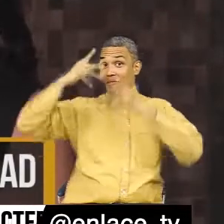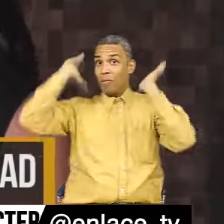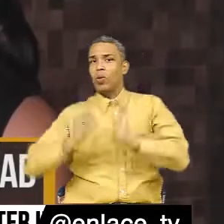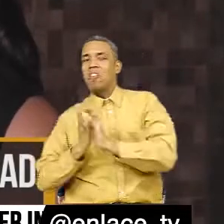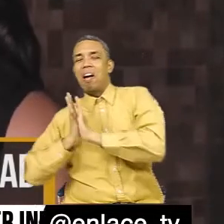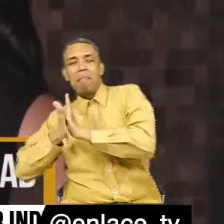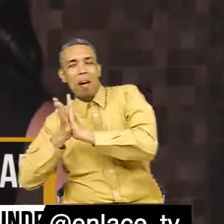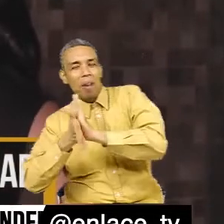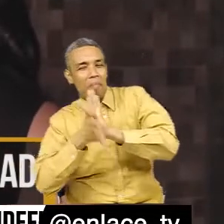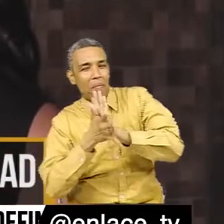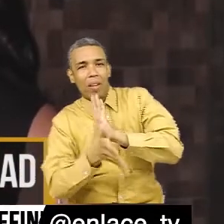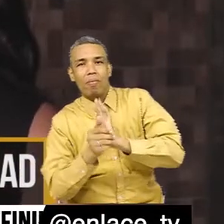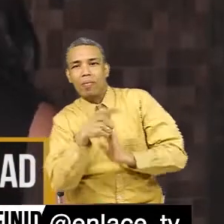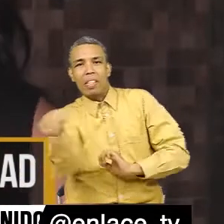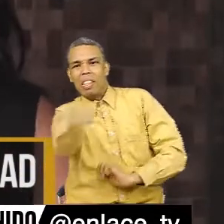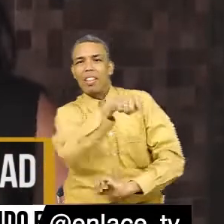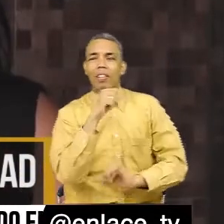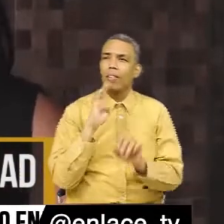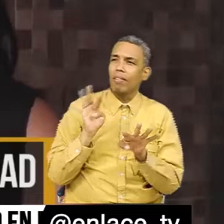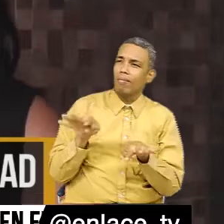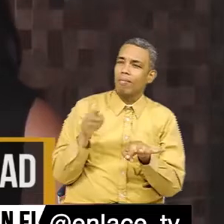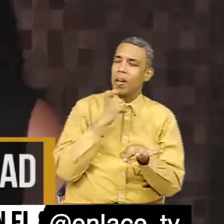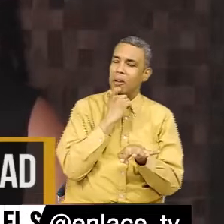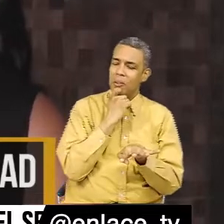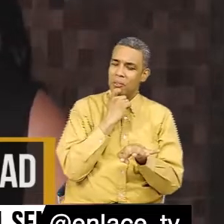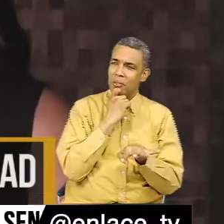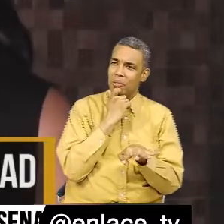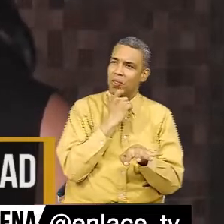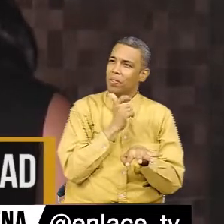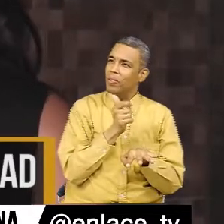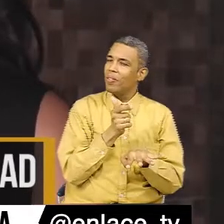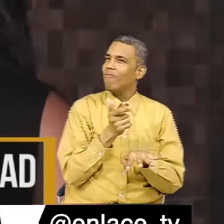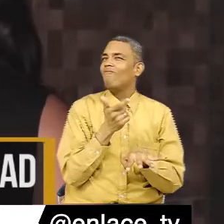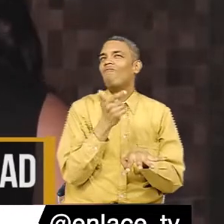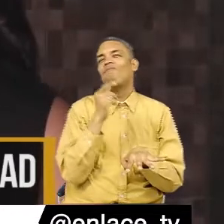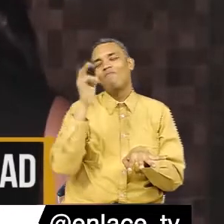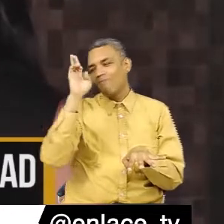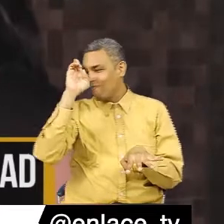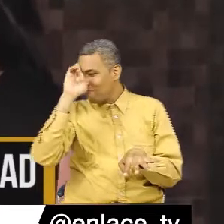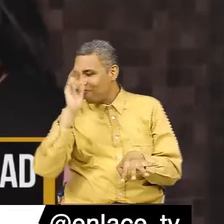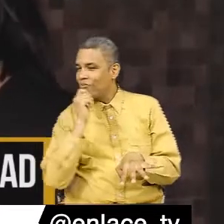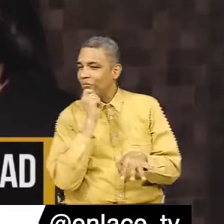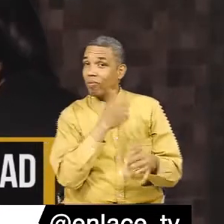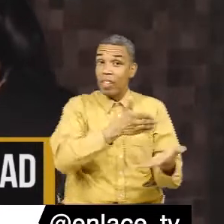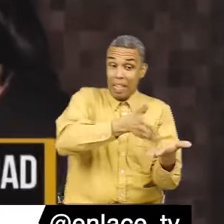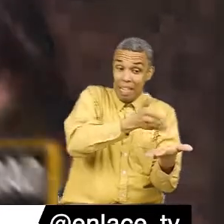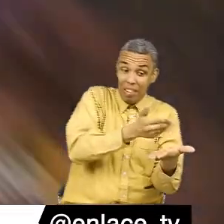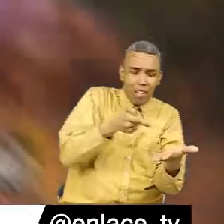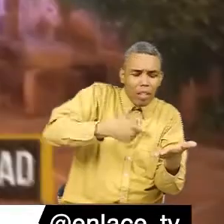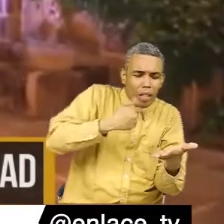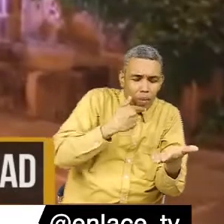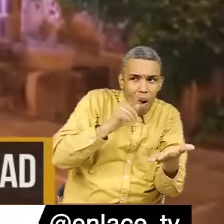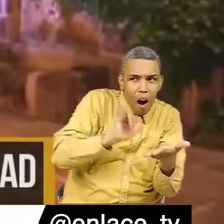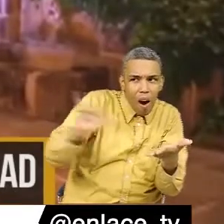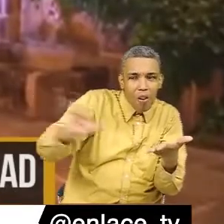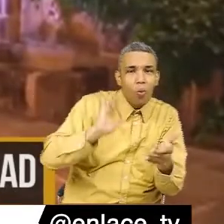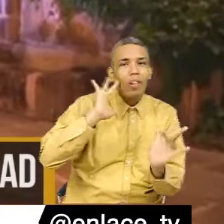está a un paso del libro, porque esas narraciones están la mayoría basadas en textos escritos.